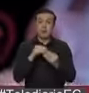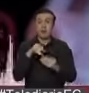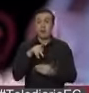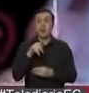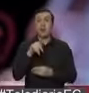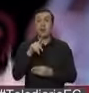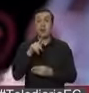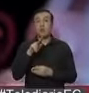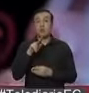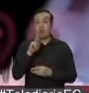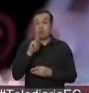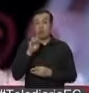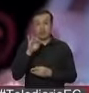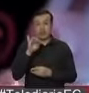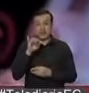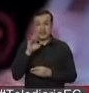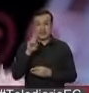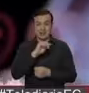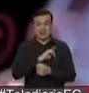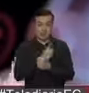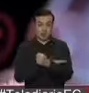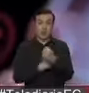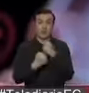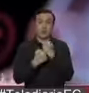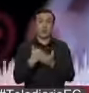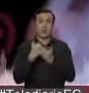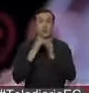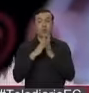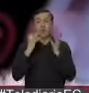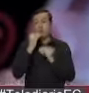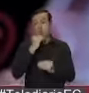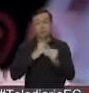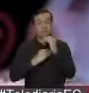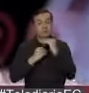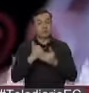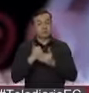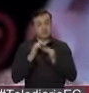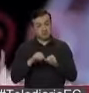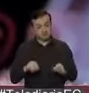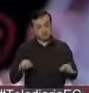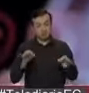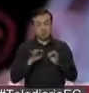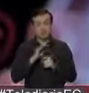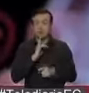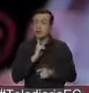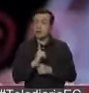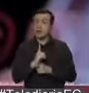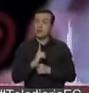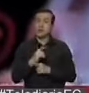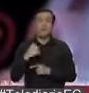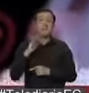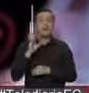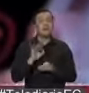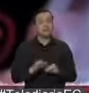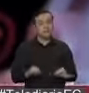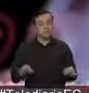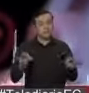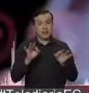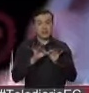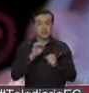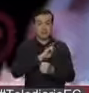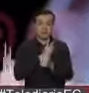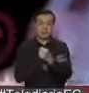también. Y es considerado uno de los alimentos más completos para el ser humano. Por eso es que la fuente más importante de